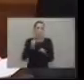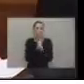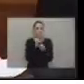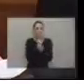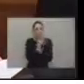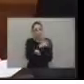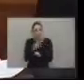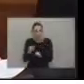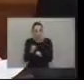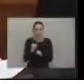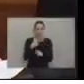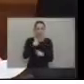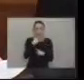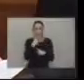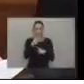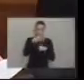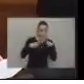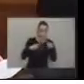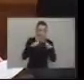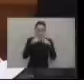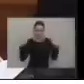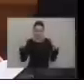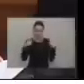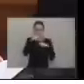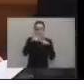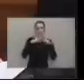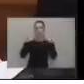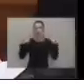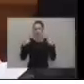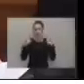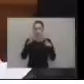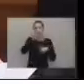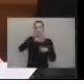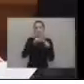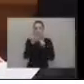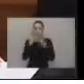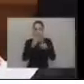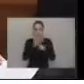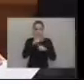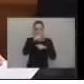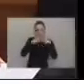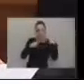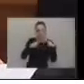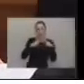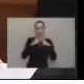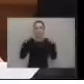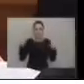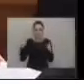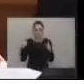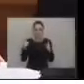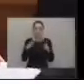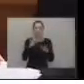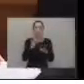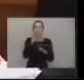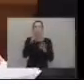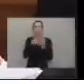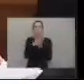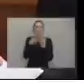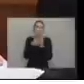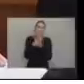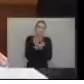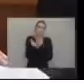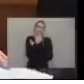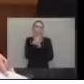trimestre aislado. Que es lo que marca la tendencia, las medias anuales, y lo que da una fotografía exacta, según los